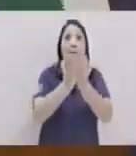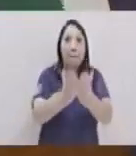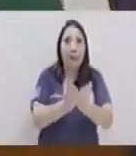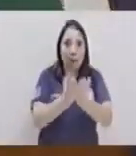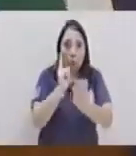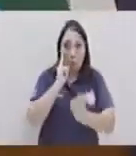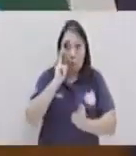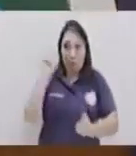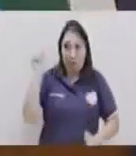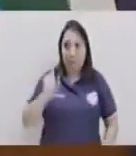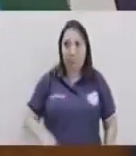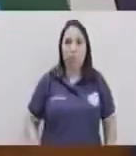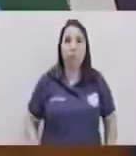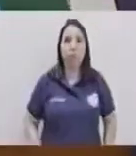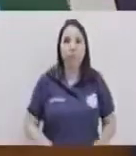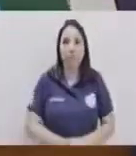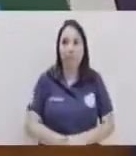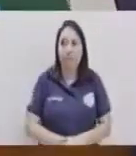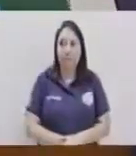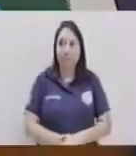Entonces venimos,